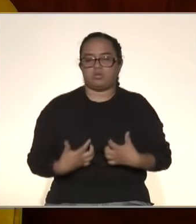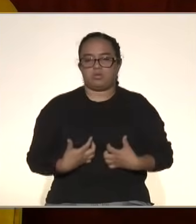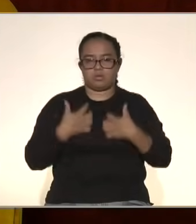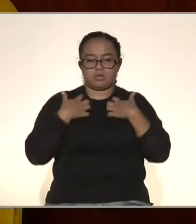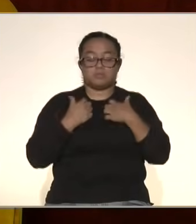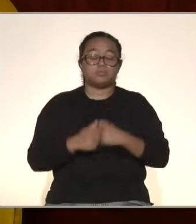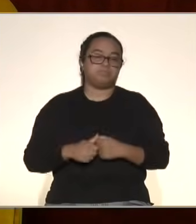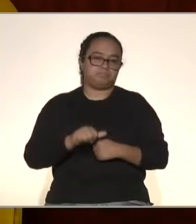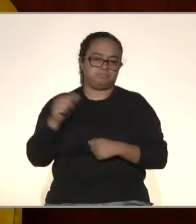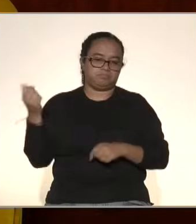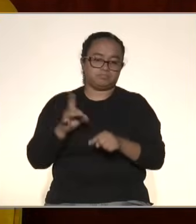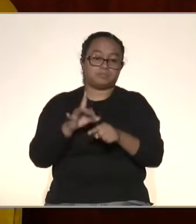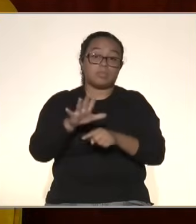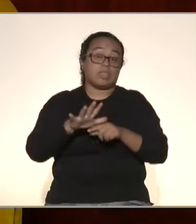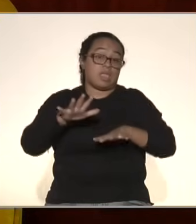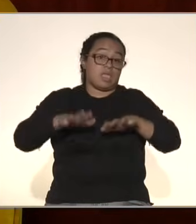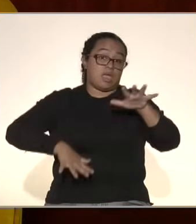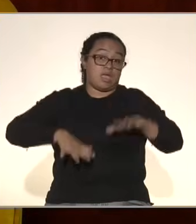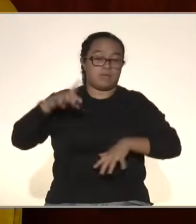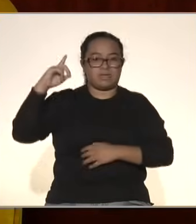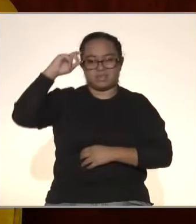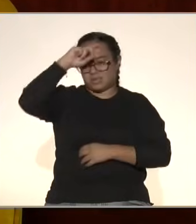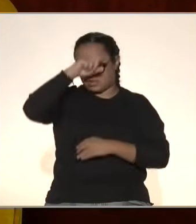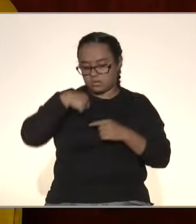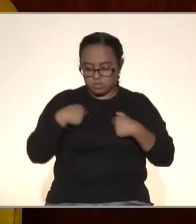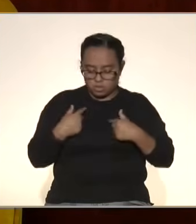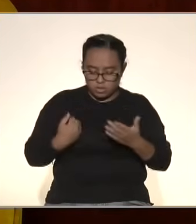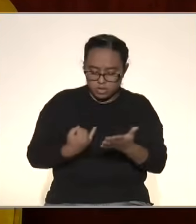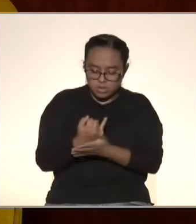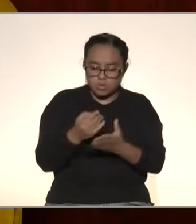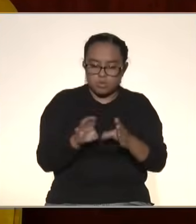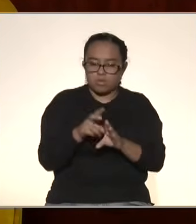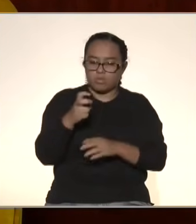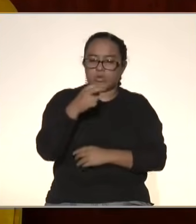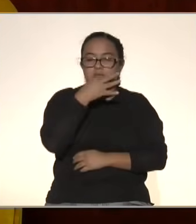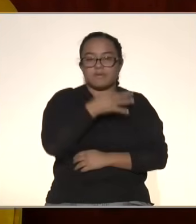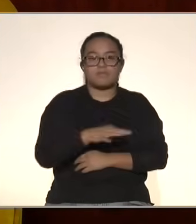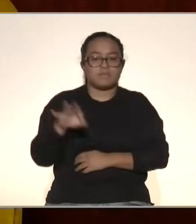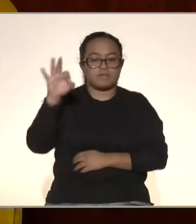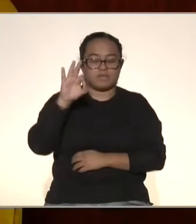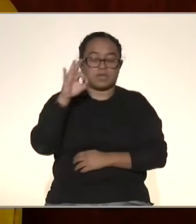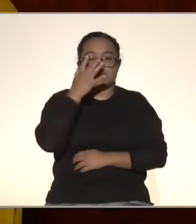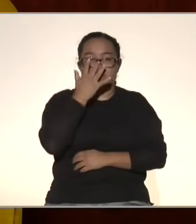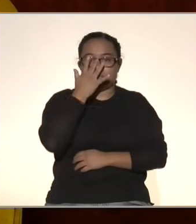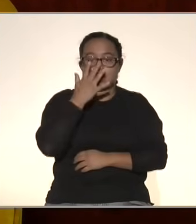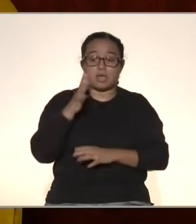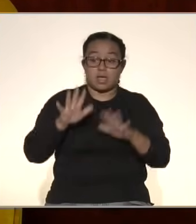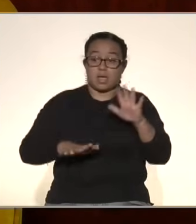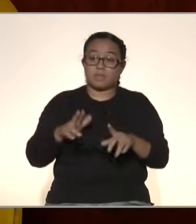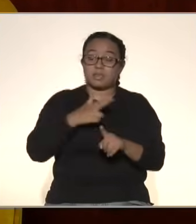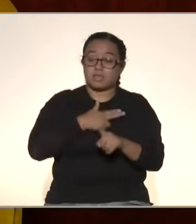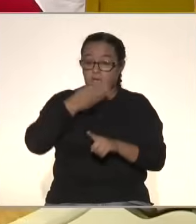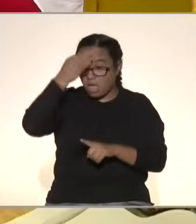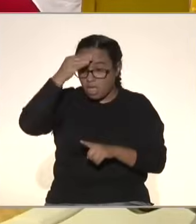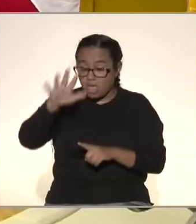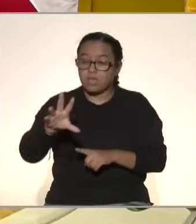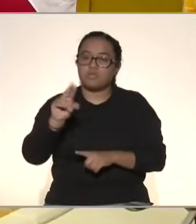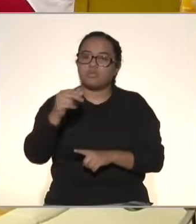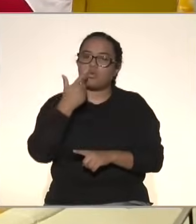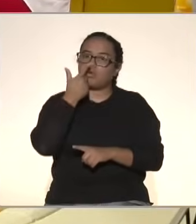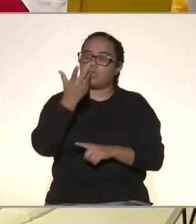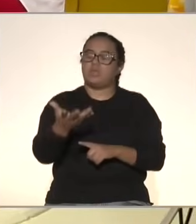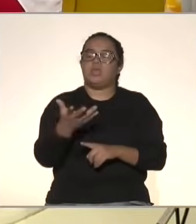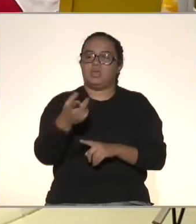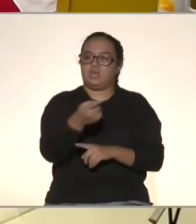78, a veces es difícil tomar decisiones sobre la forma en que celebramos estas fechas. Nos da miedo lastimar a los demás, complementando